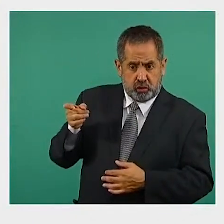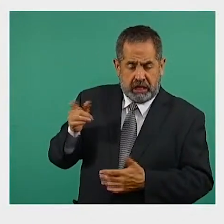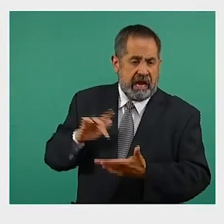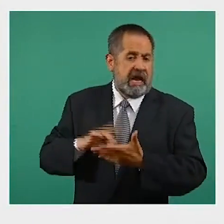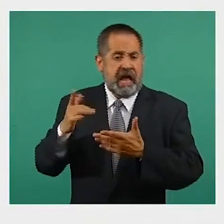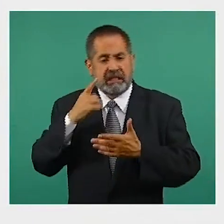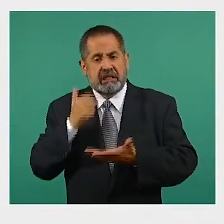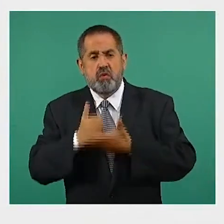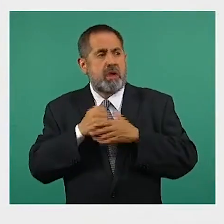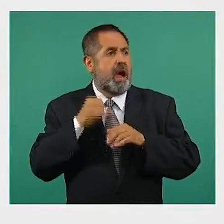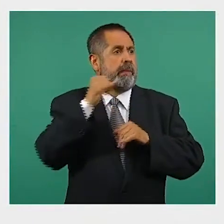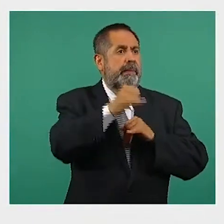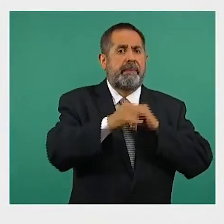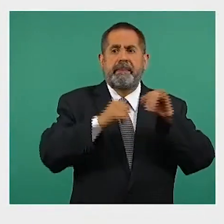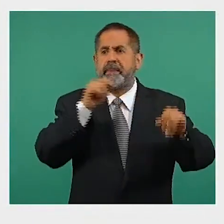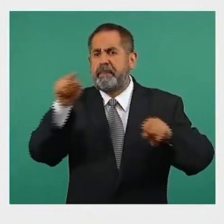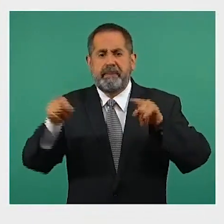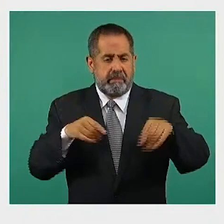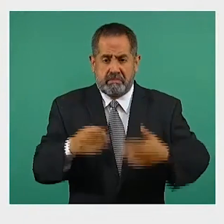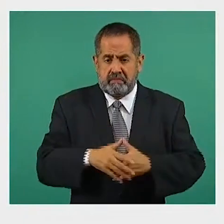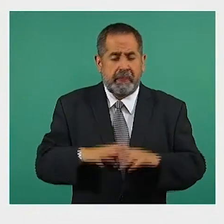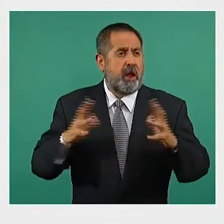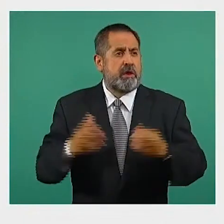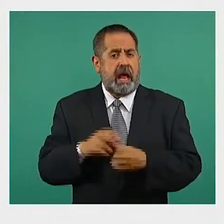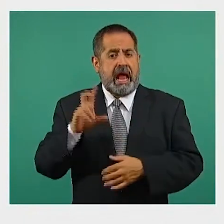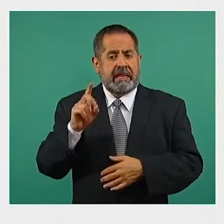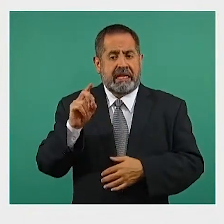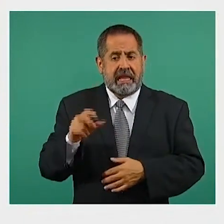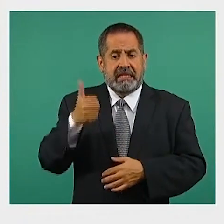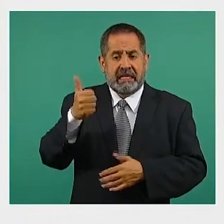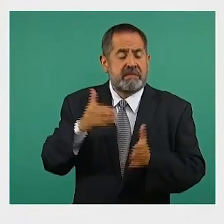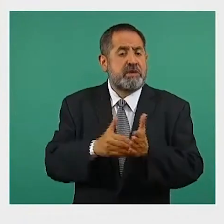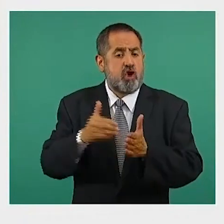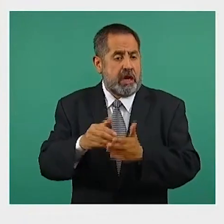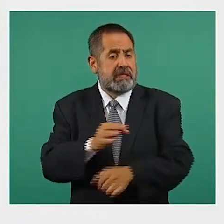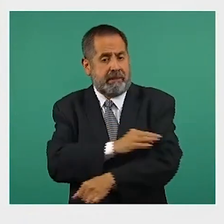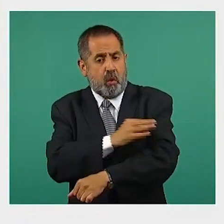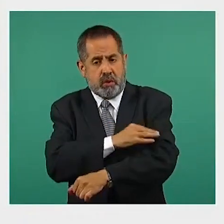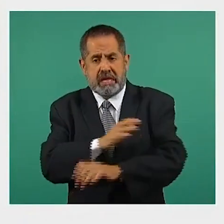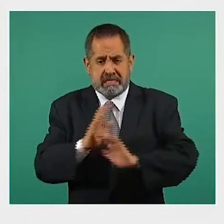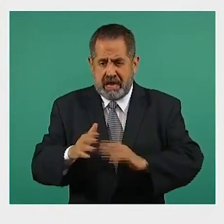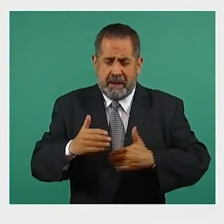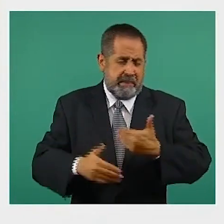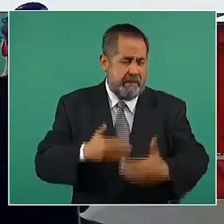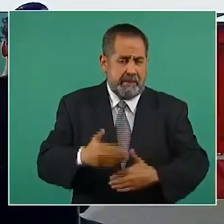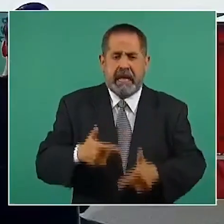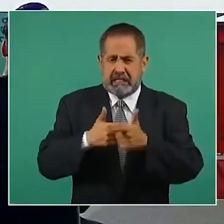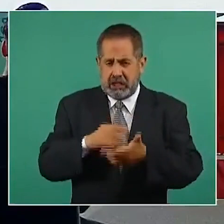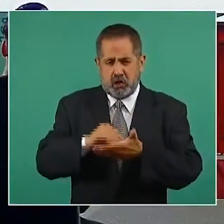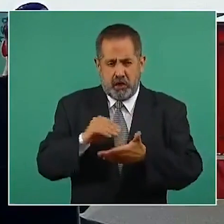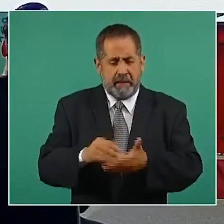a todas las zonas que estamos llegando. Actualmente llevamos más de 36 millones de vacunas aplicadas. Seguiremos a este